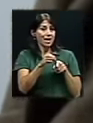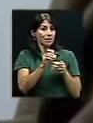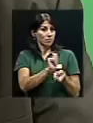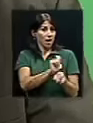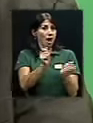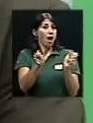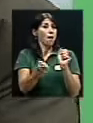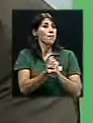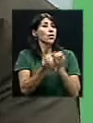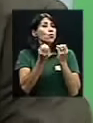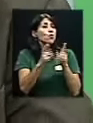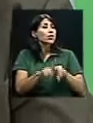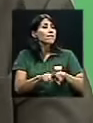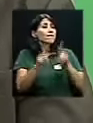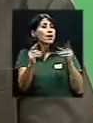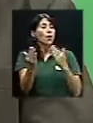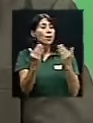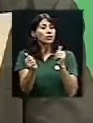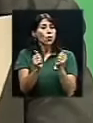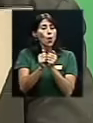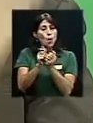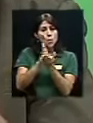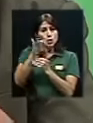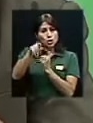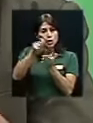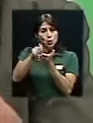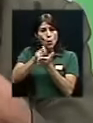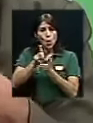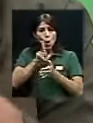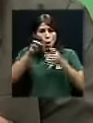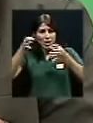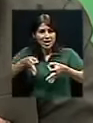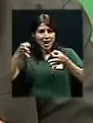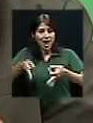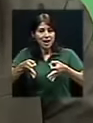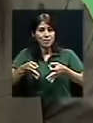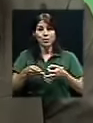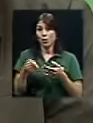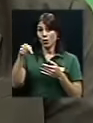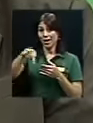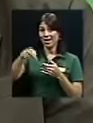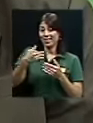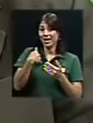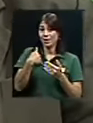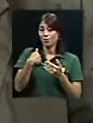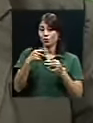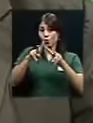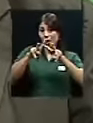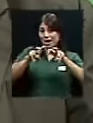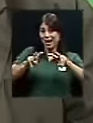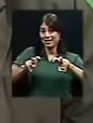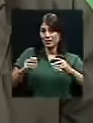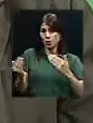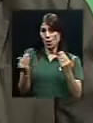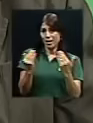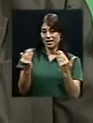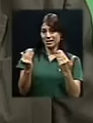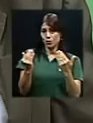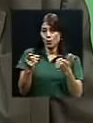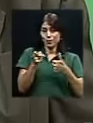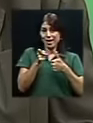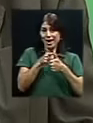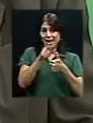estado analizando? Bueno, aquí tenemos un análisis comparativo, ¿verdad? Entre el texto original, el texto nuevo